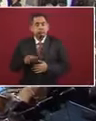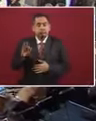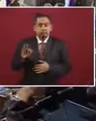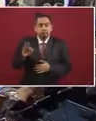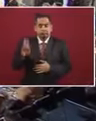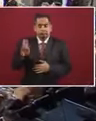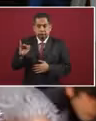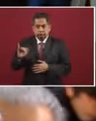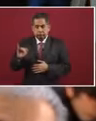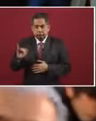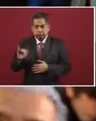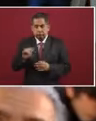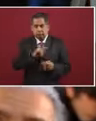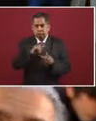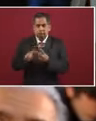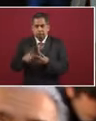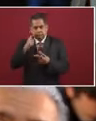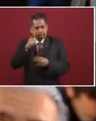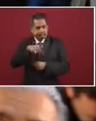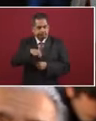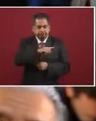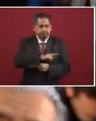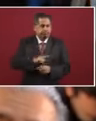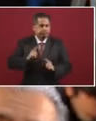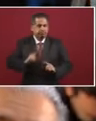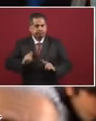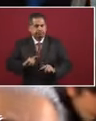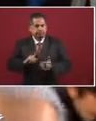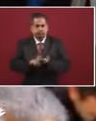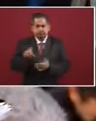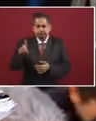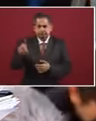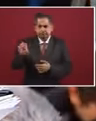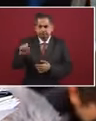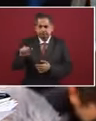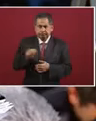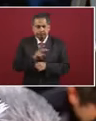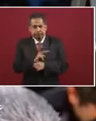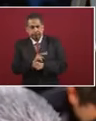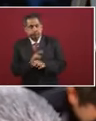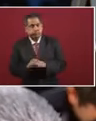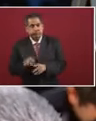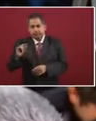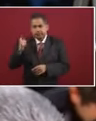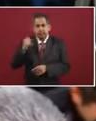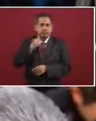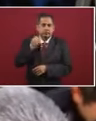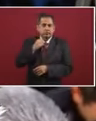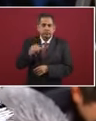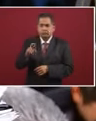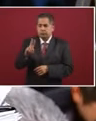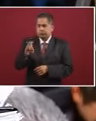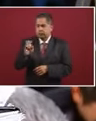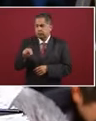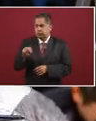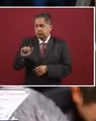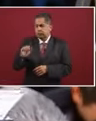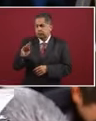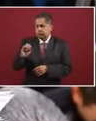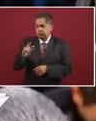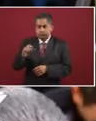y concretamente para vigilar a los agentes de la DEA? Hace unos días el abogado Rubén Oseguera González